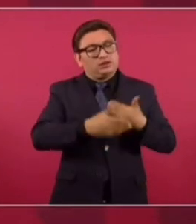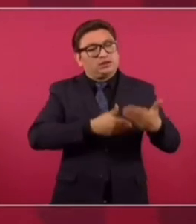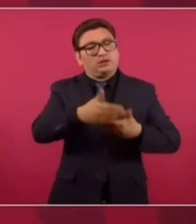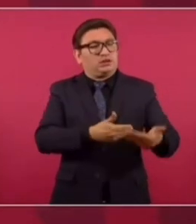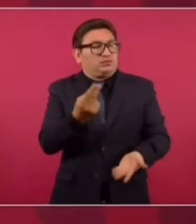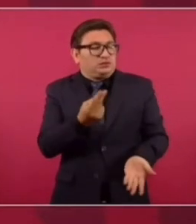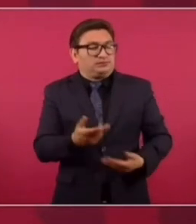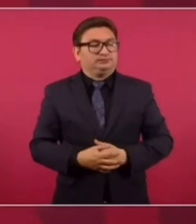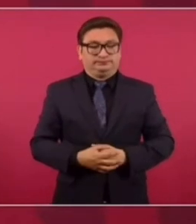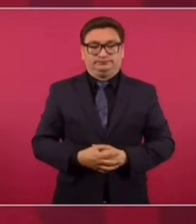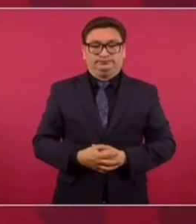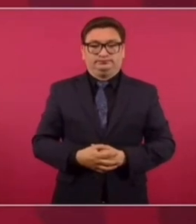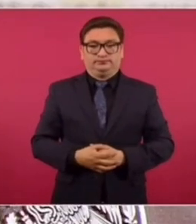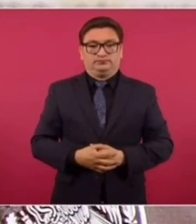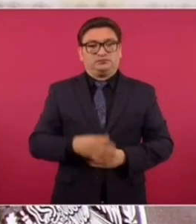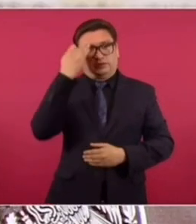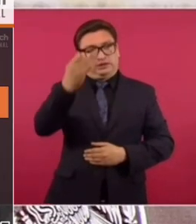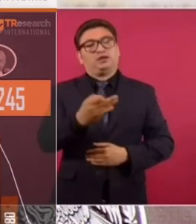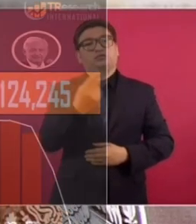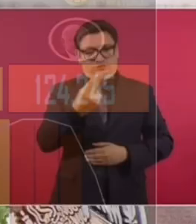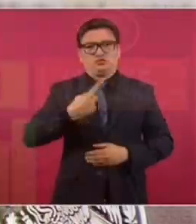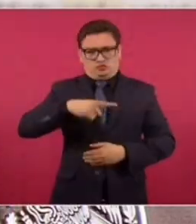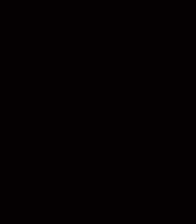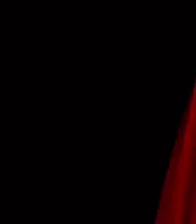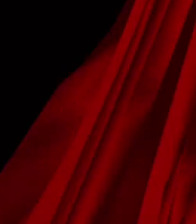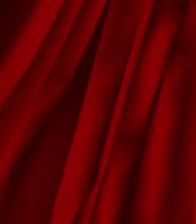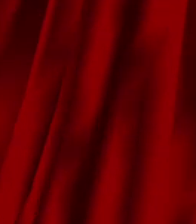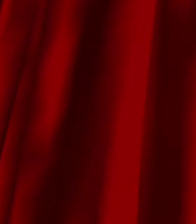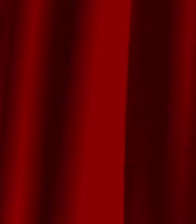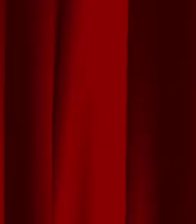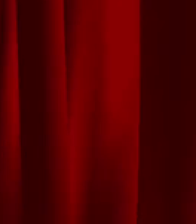tiempo tiempo pero vamos bien